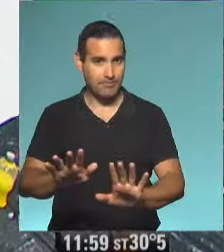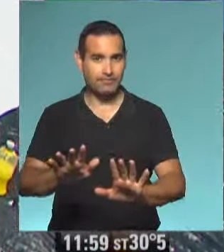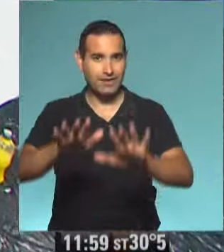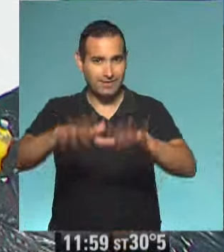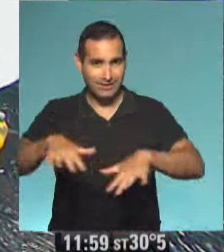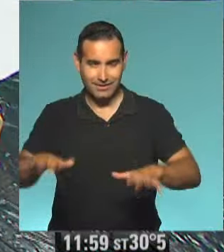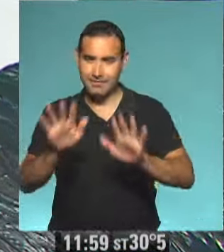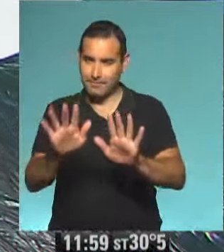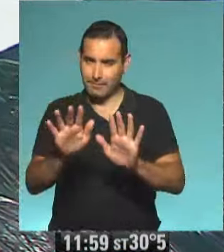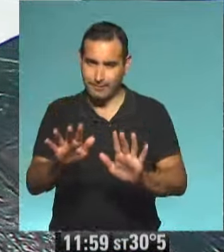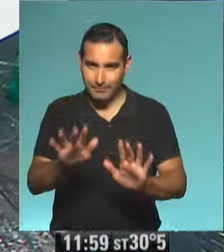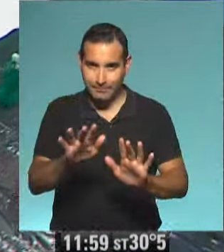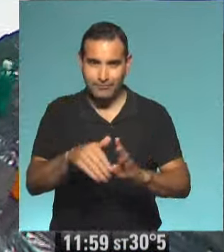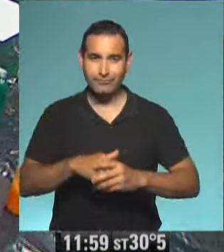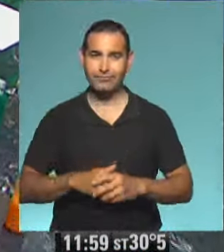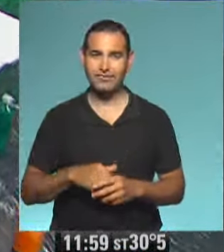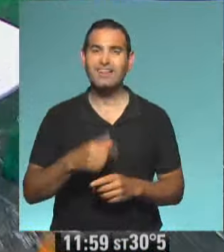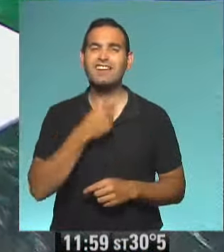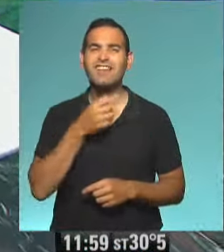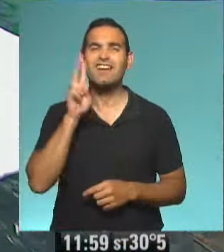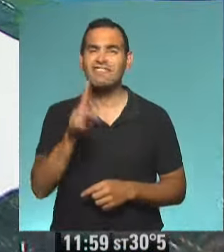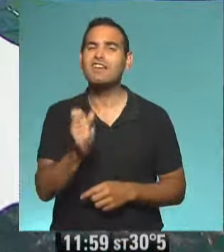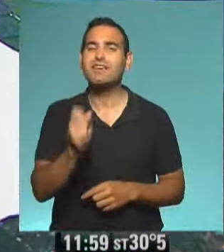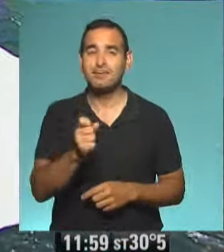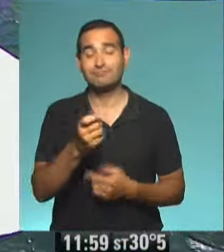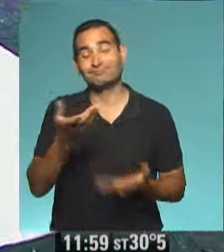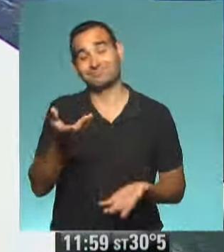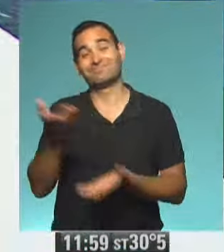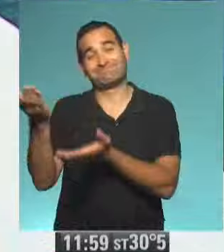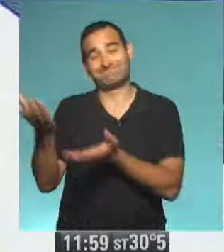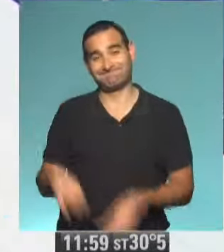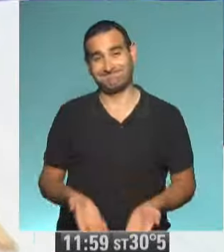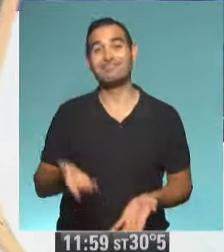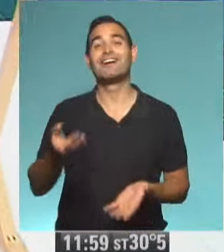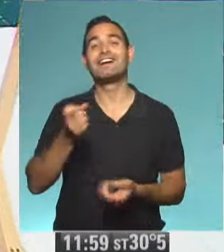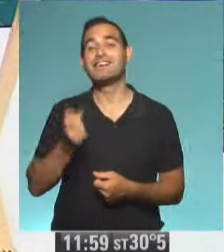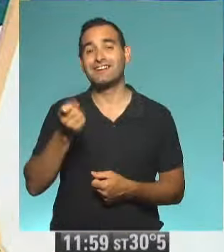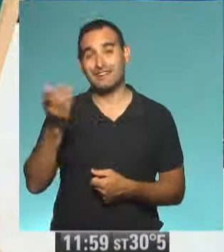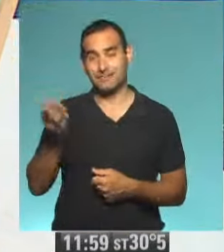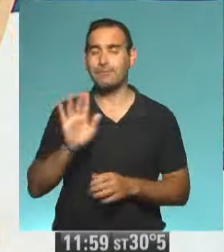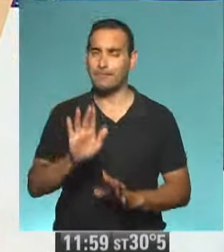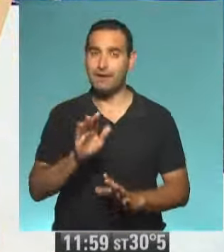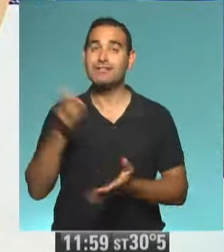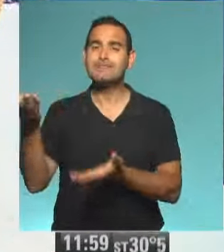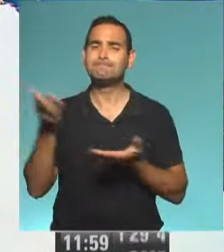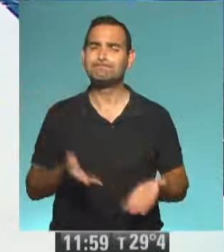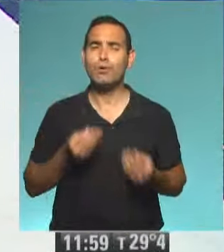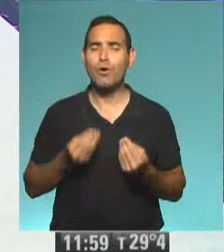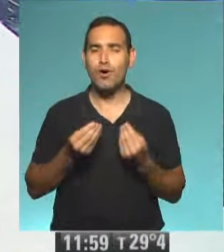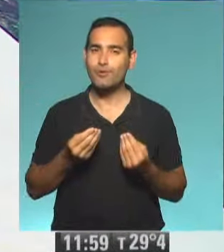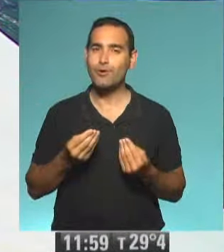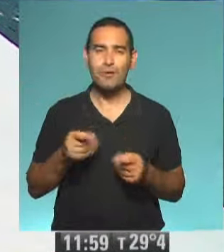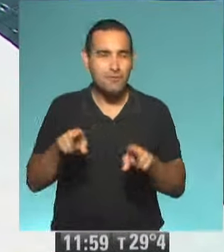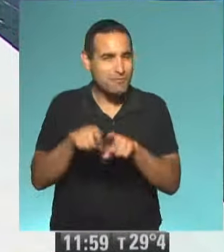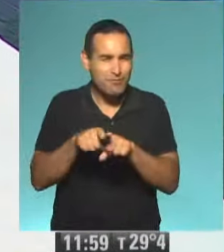los chicas, sí, sí, las chicas, sí, y los chicos. Las ¿a quién quieren ver? ¿A quién quieren ver? ¿A quién van a recibir? A ella, a ella. Pero vamos a recibirla como lo